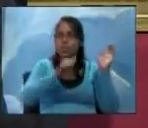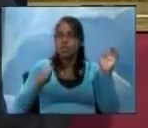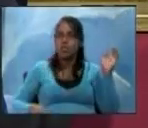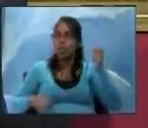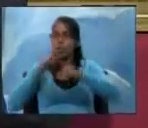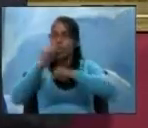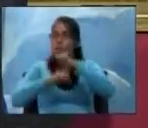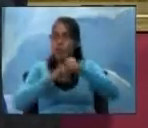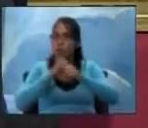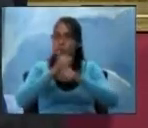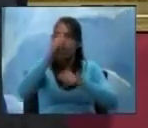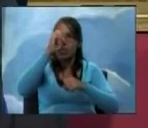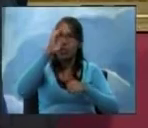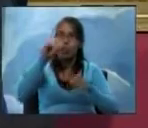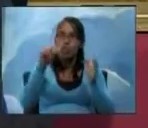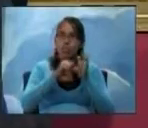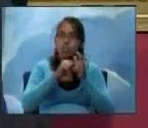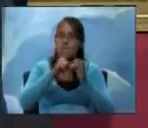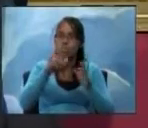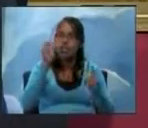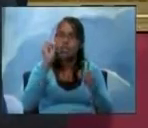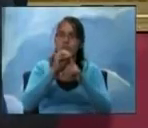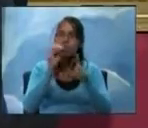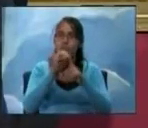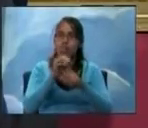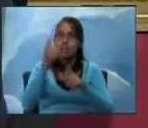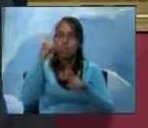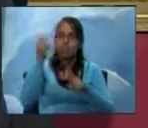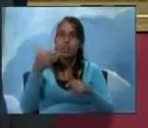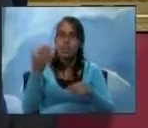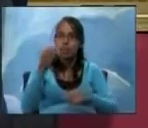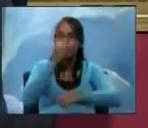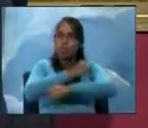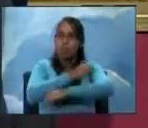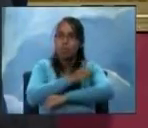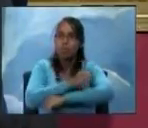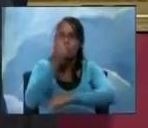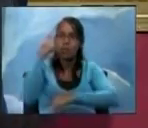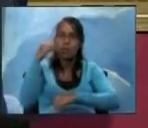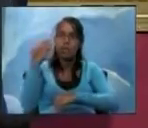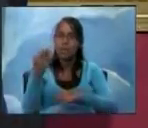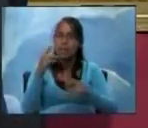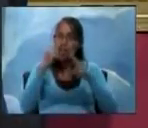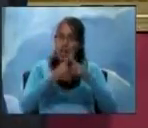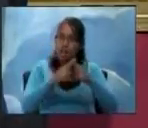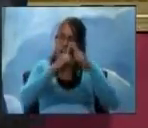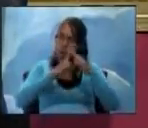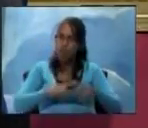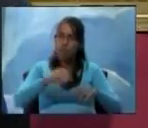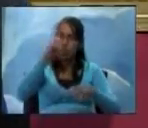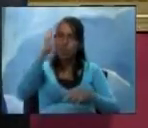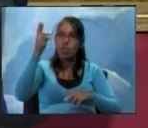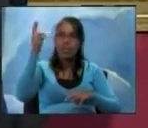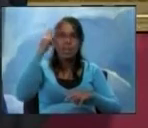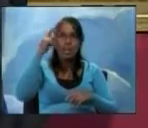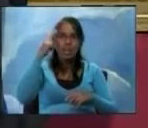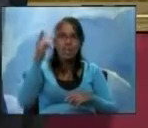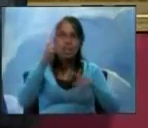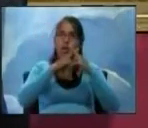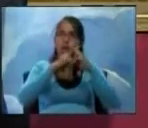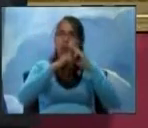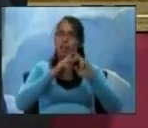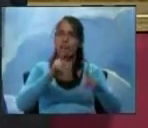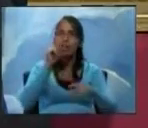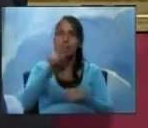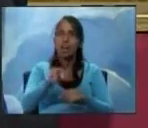del Señor, a donde Dios te ha llamado, para que le obedezca, para que le honre, honre a Dios, que Él sabe honrarte,